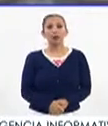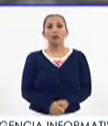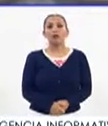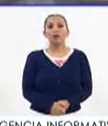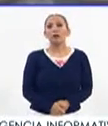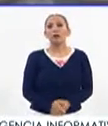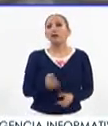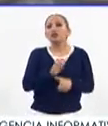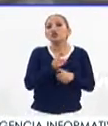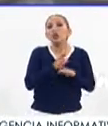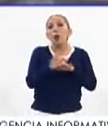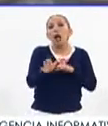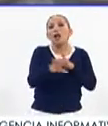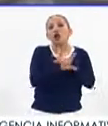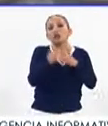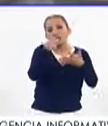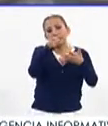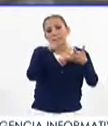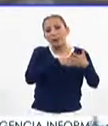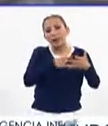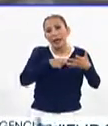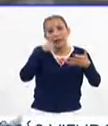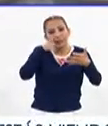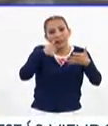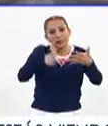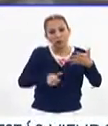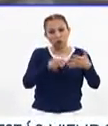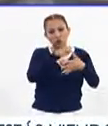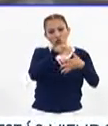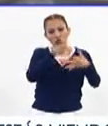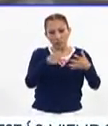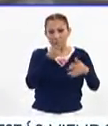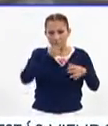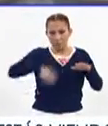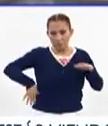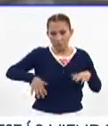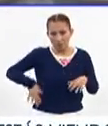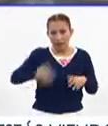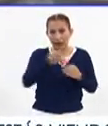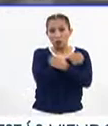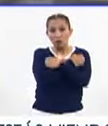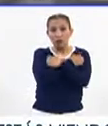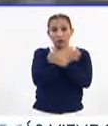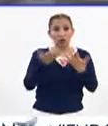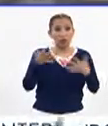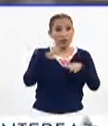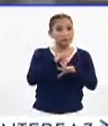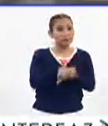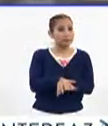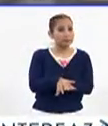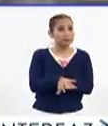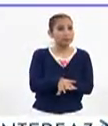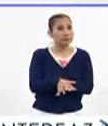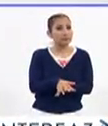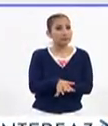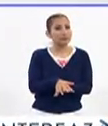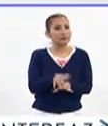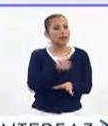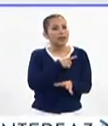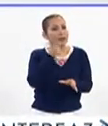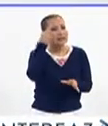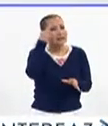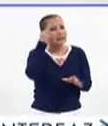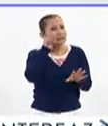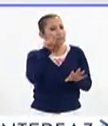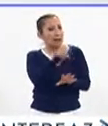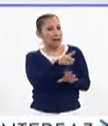¿cuáles serían los diferentes elementos a tomar en cuenta? Es decir, como bien lo menciona, pues la educación inclusiva tiene que considerar